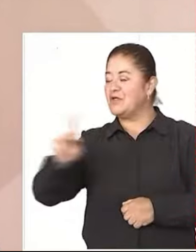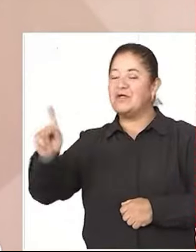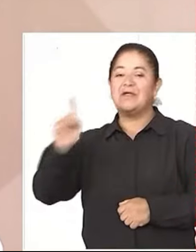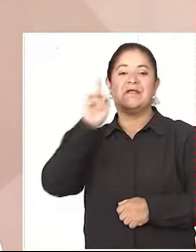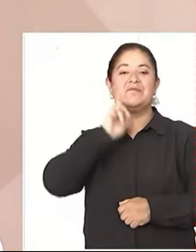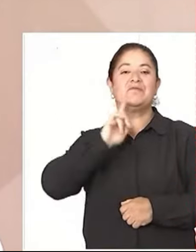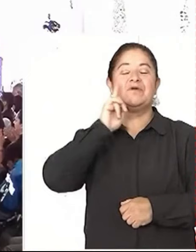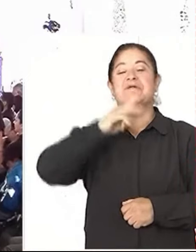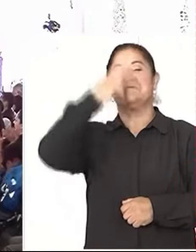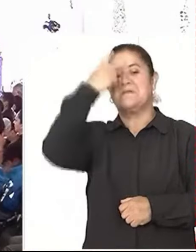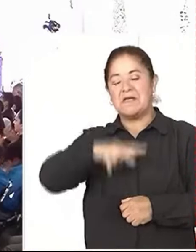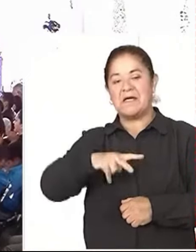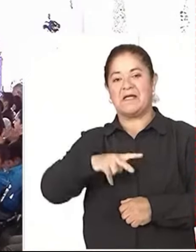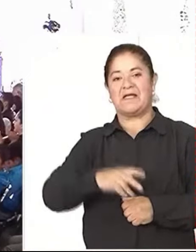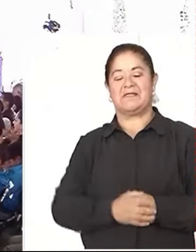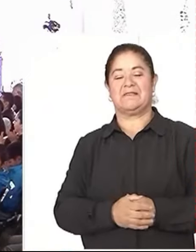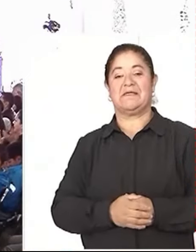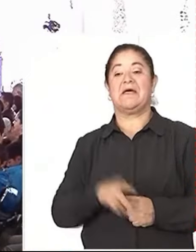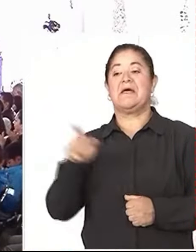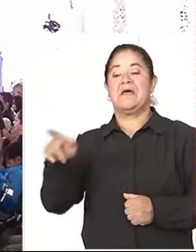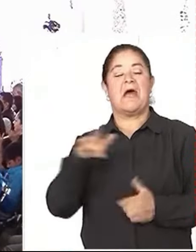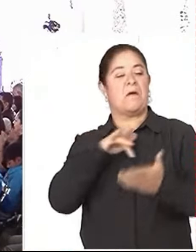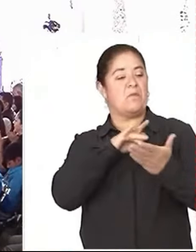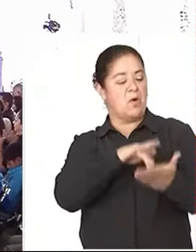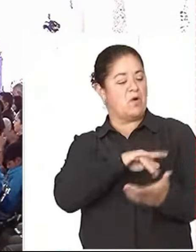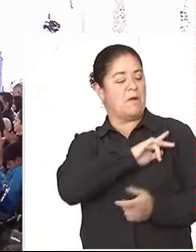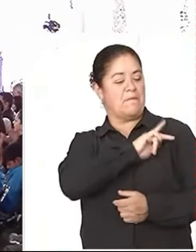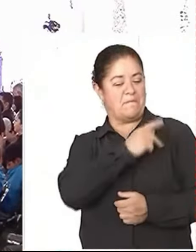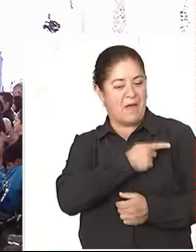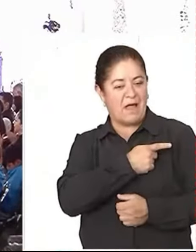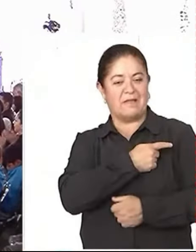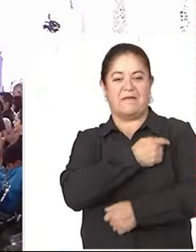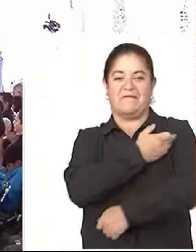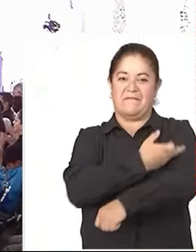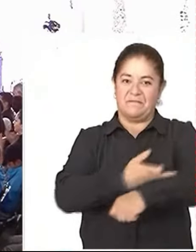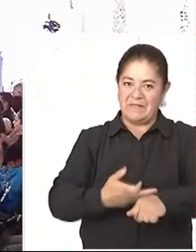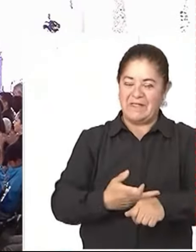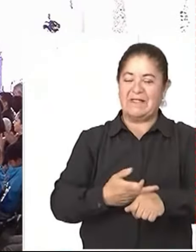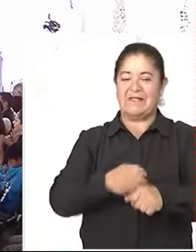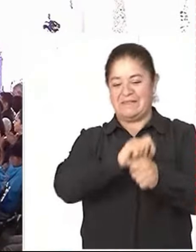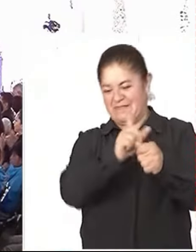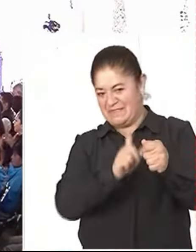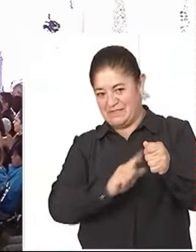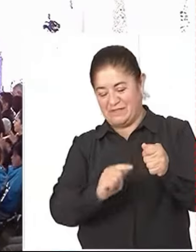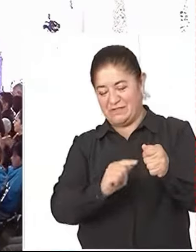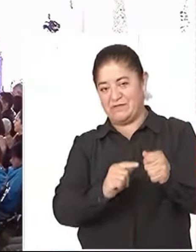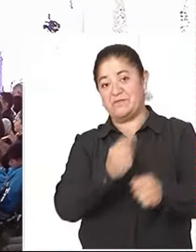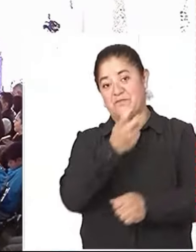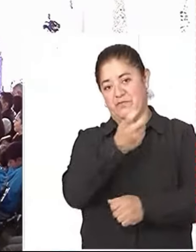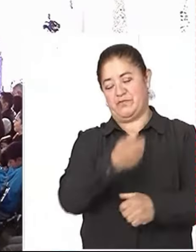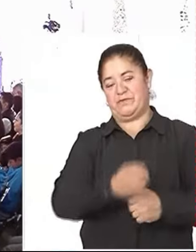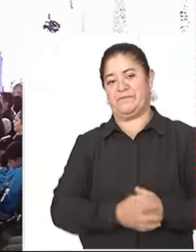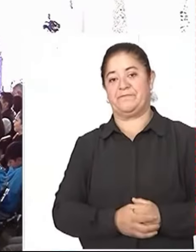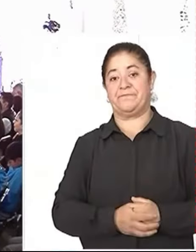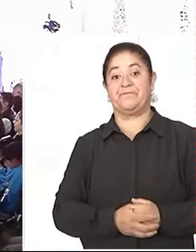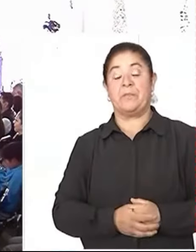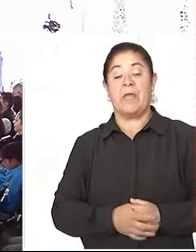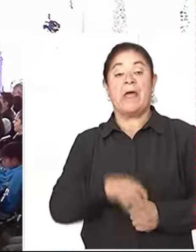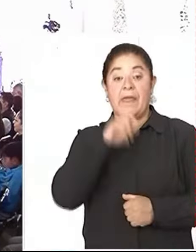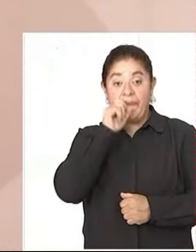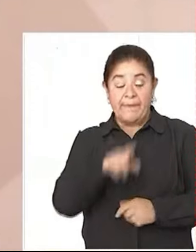Manuel López Obrador y que aparte va a brindar dos programas sociales que para ella es muy